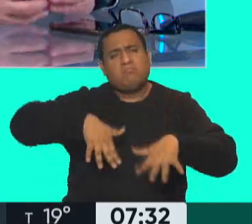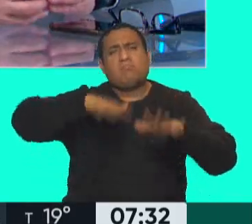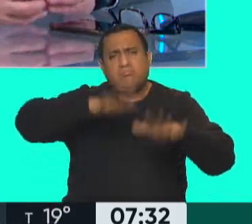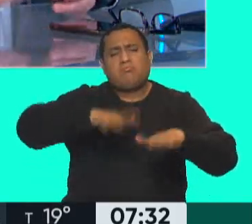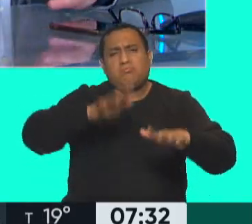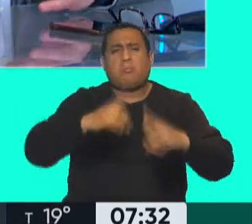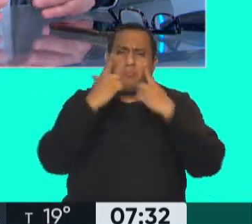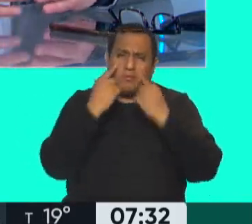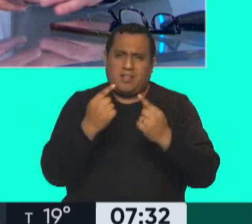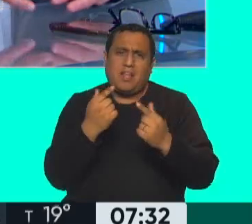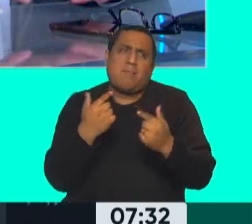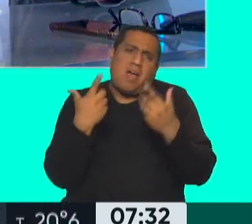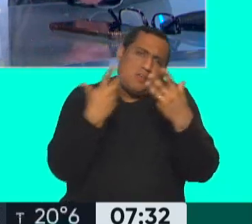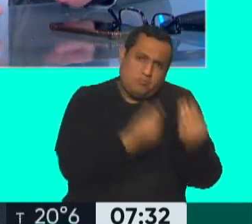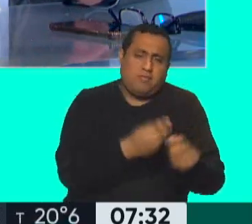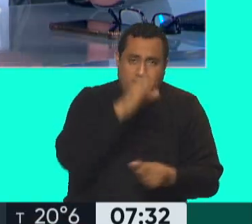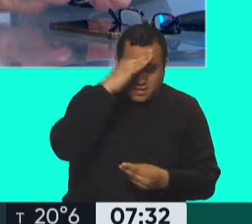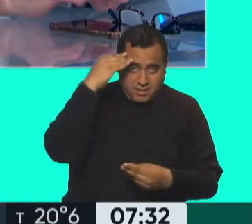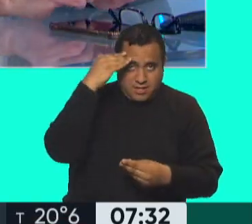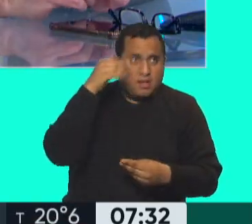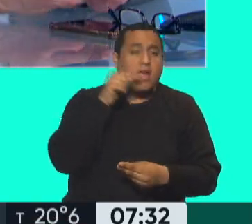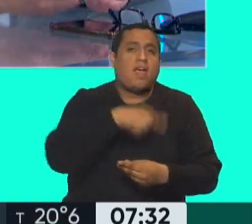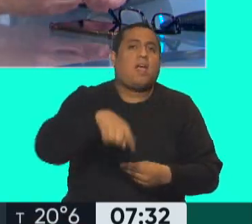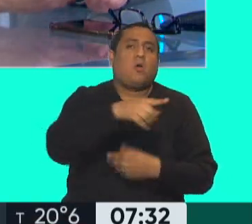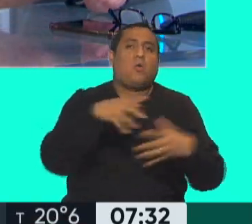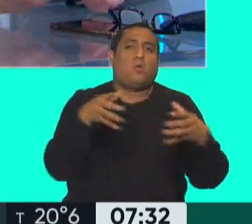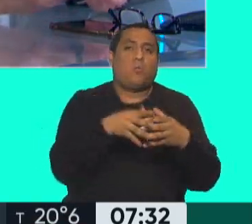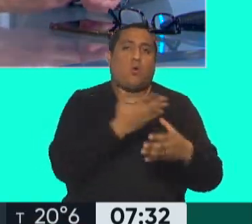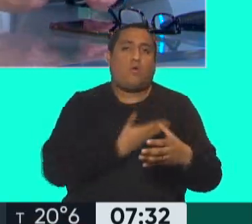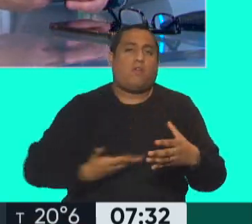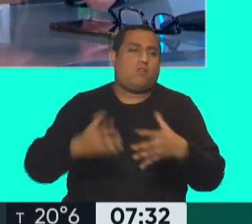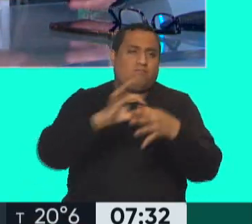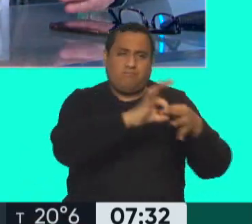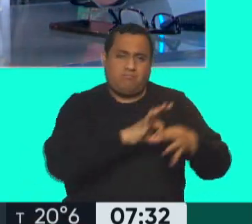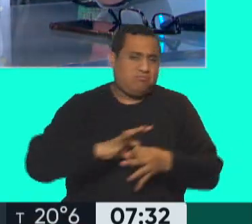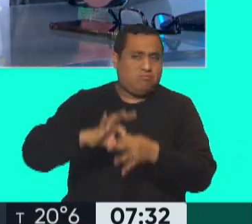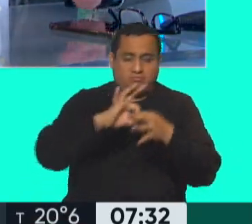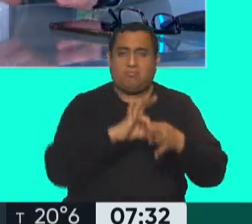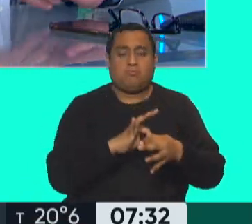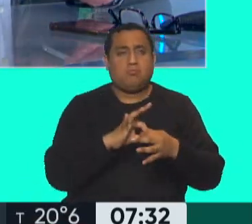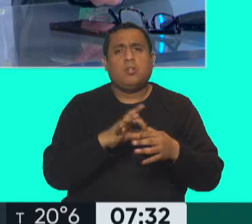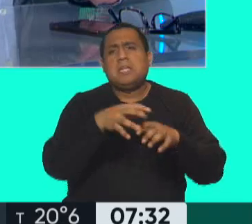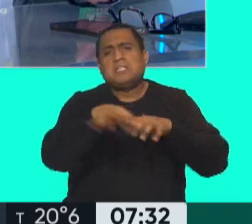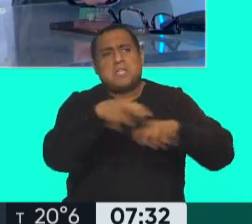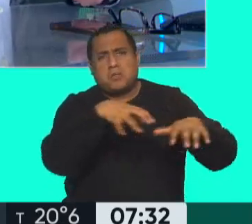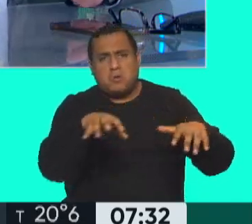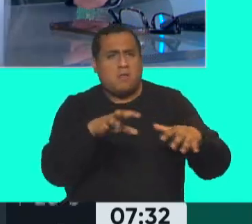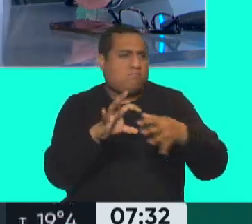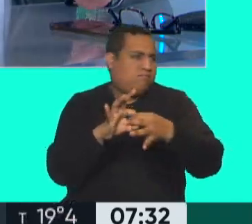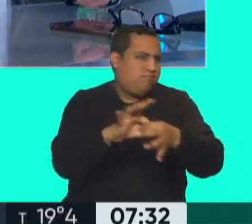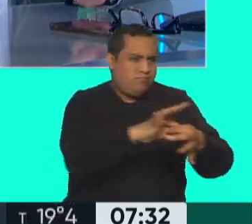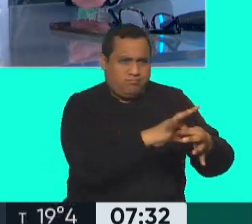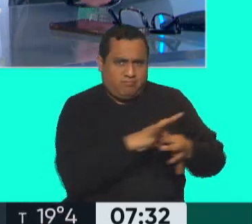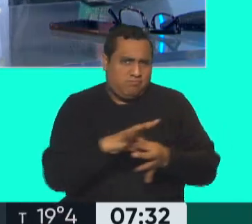cristina fernández tiene también lo que hicieron fue unificar las posturas del oficialismo la postura de frente de todos de todos los sectores de todas esas tribus que tiene